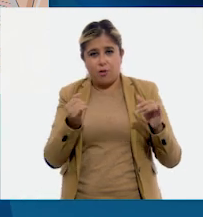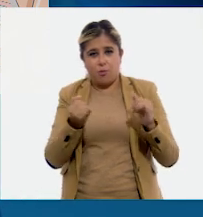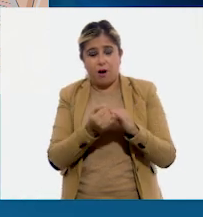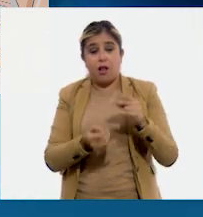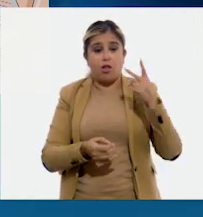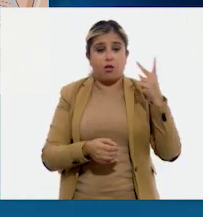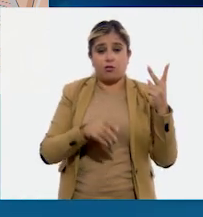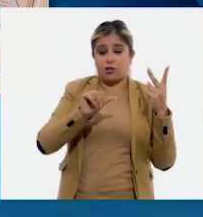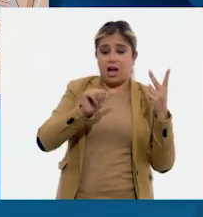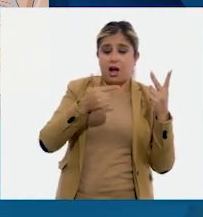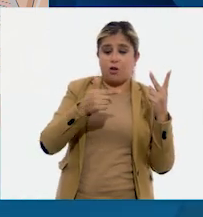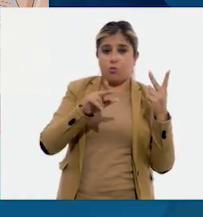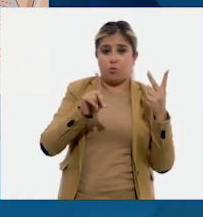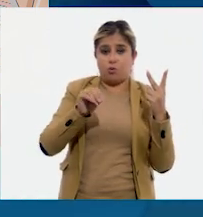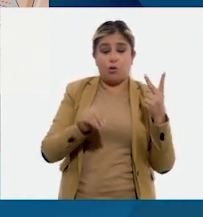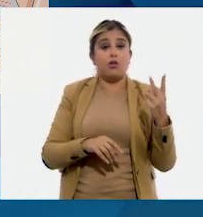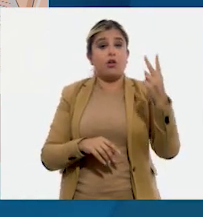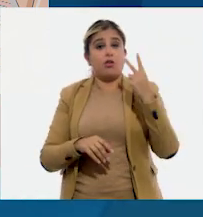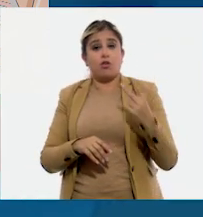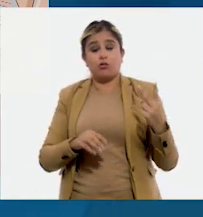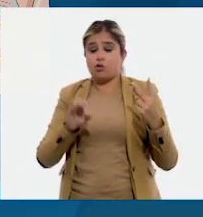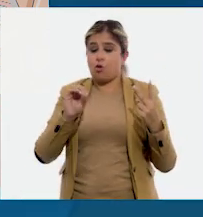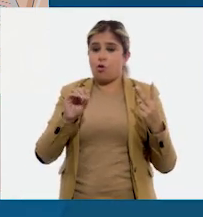y 2 obtusos.